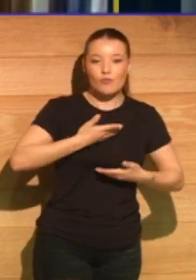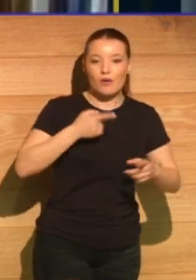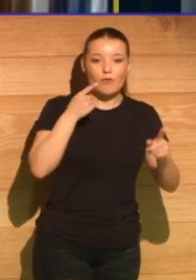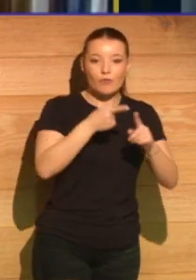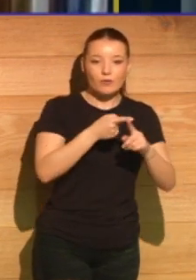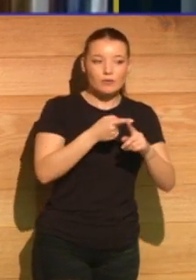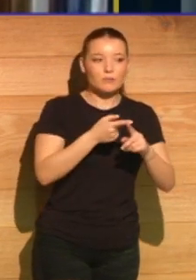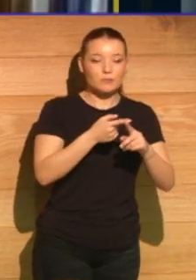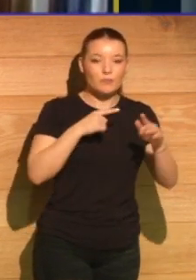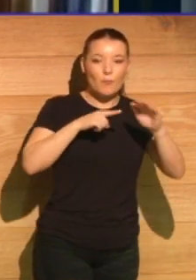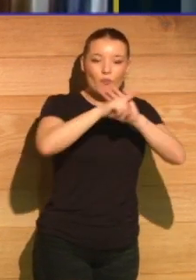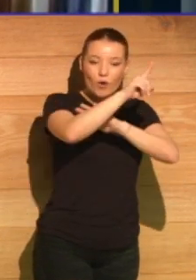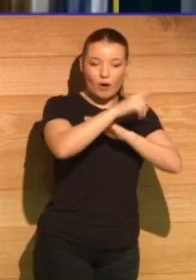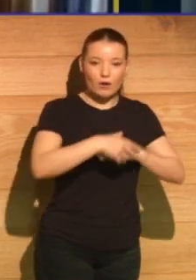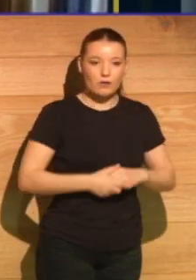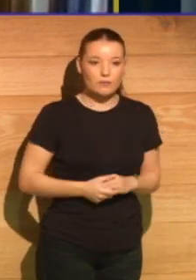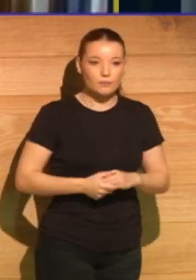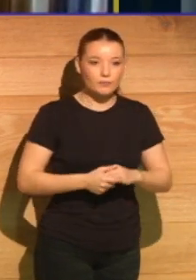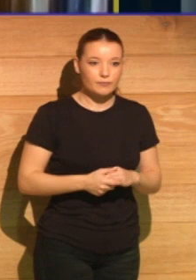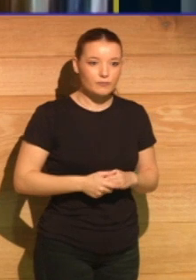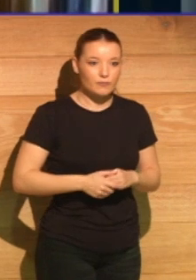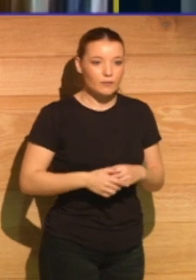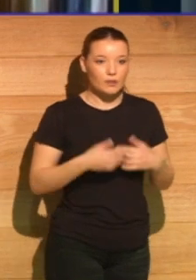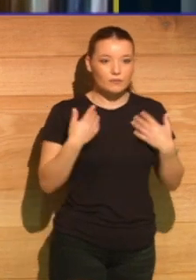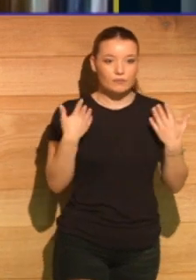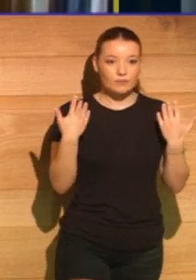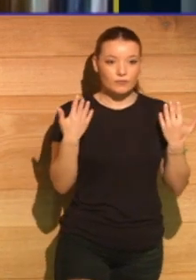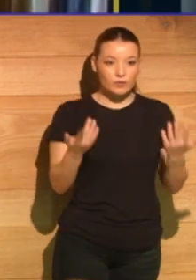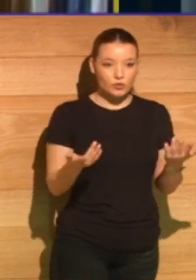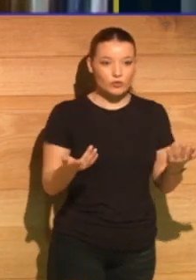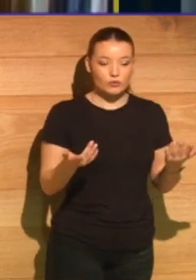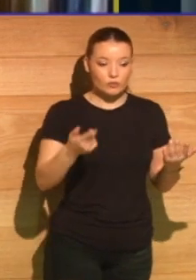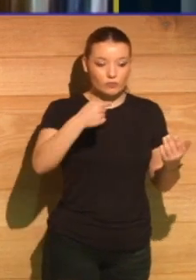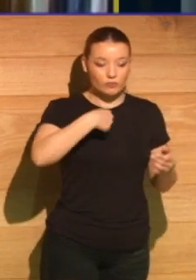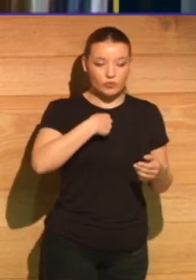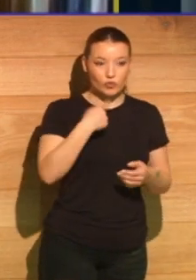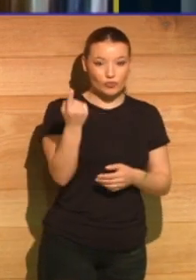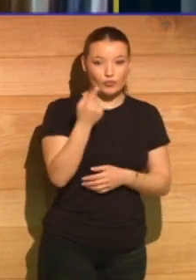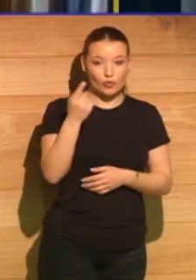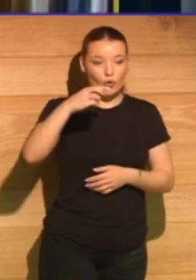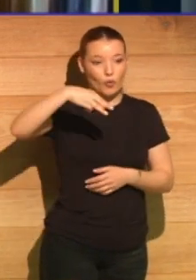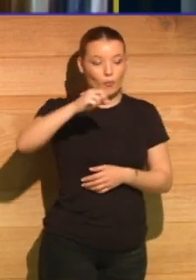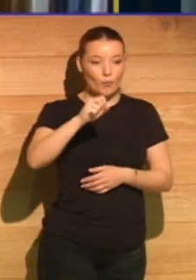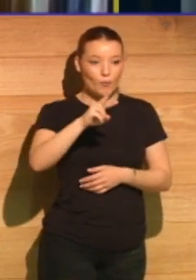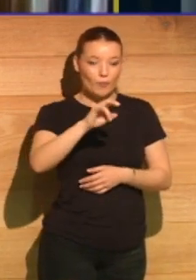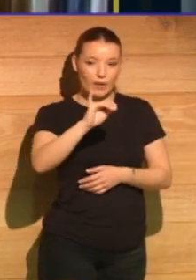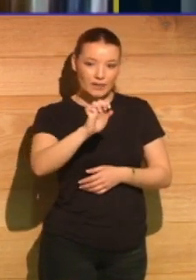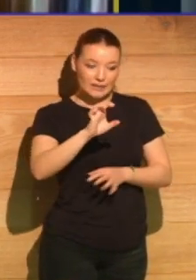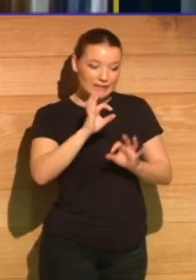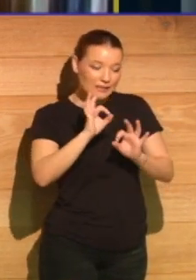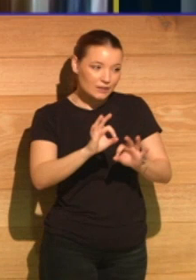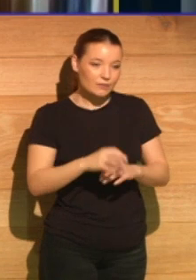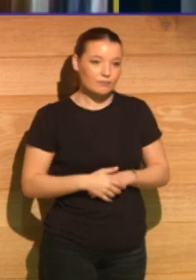que fuera ingeniera. Entonces yo solo tenía ella, pero es que yo hice física y en física hice historia de la